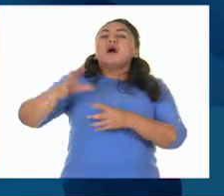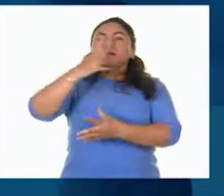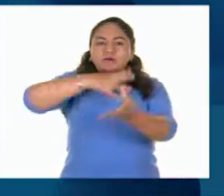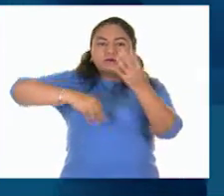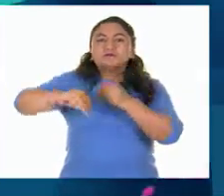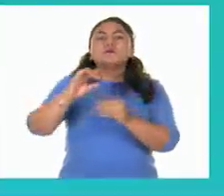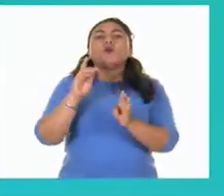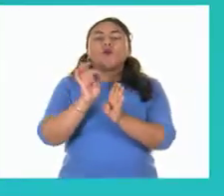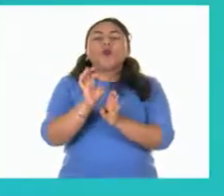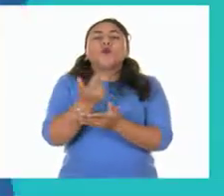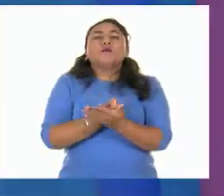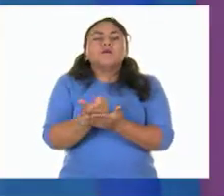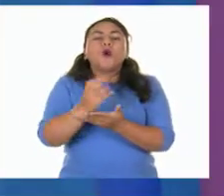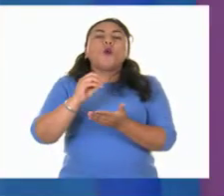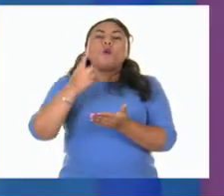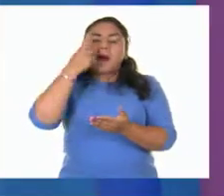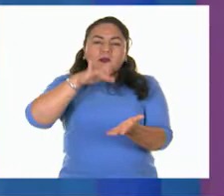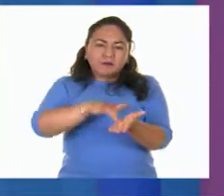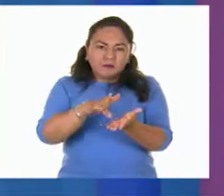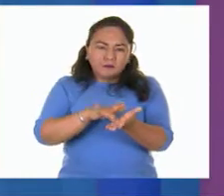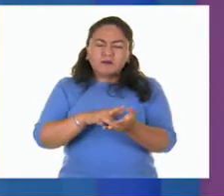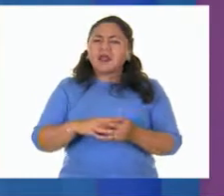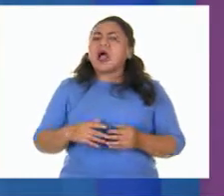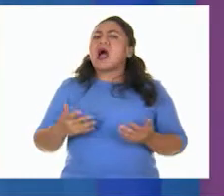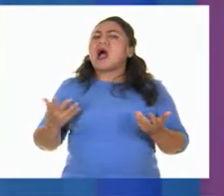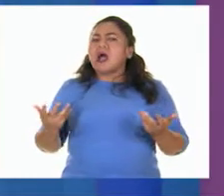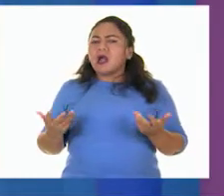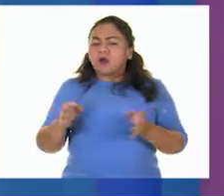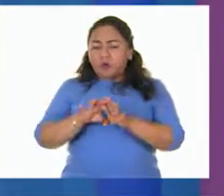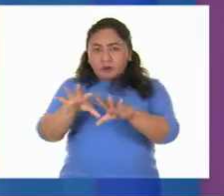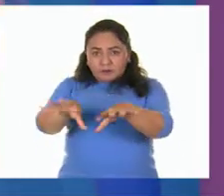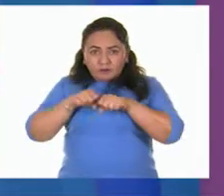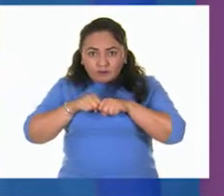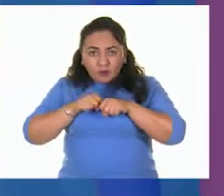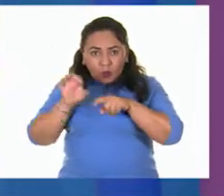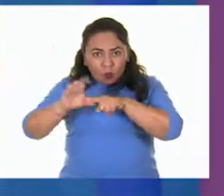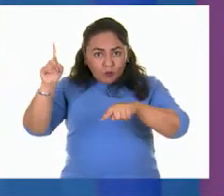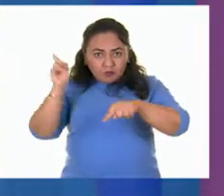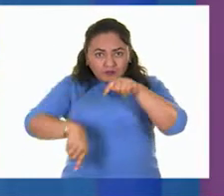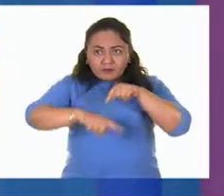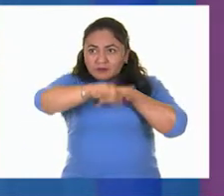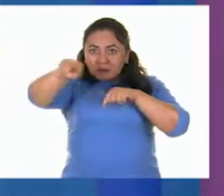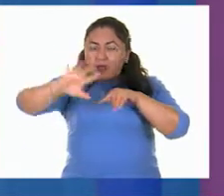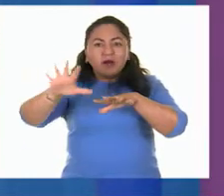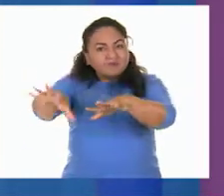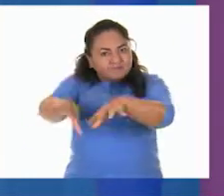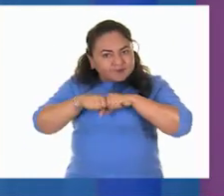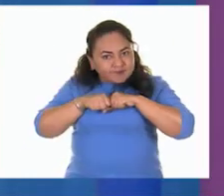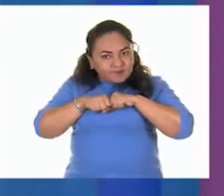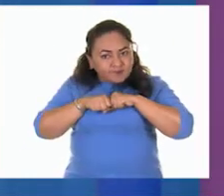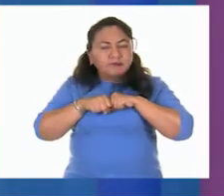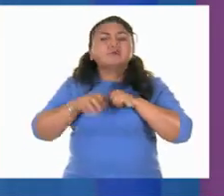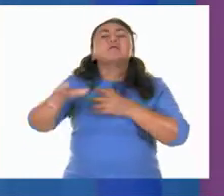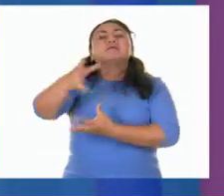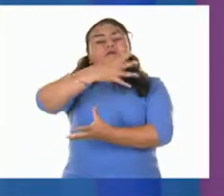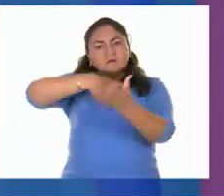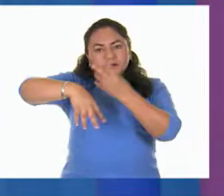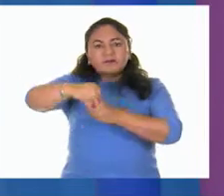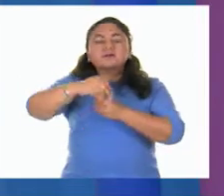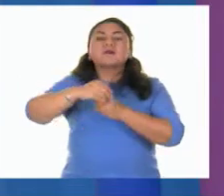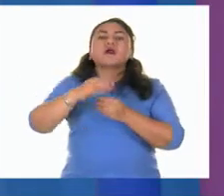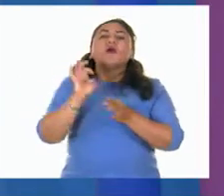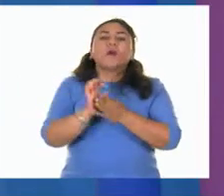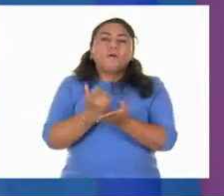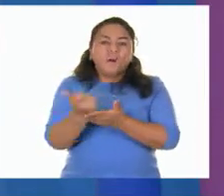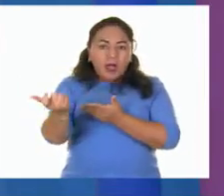indemnización. O sea que básicamente expropiar es quitarle algo a alguien y a cambio de eso darle